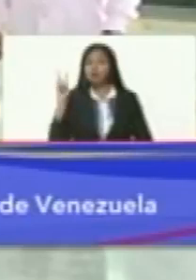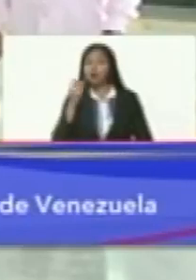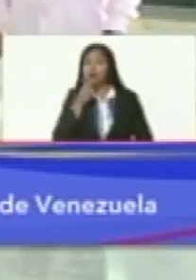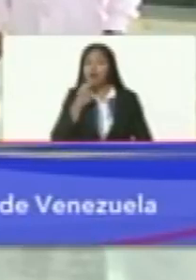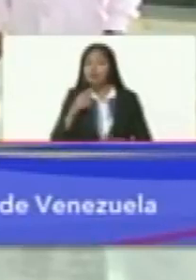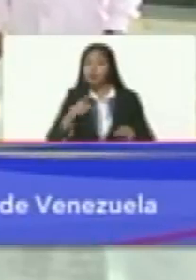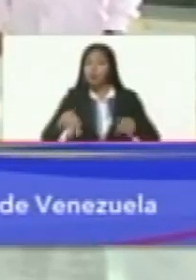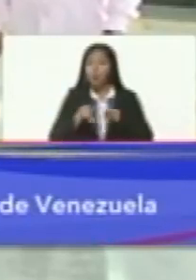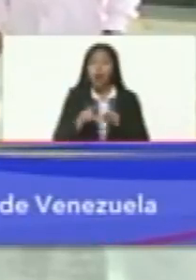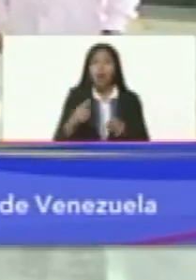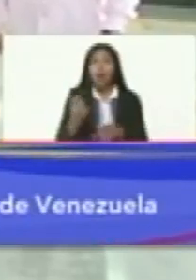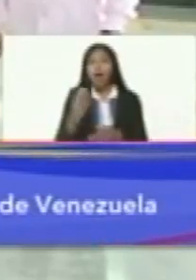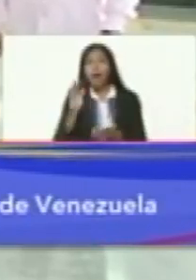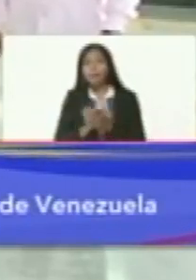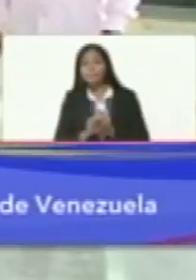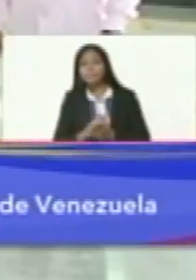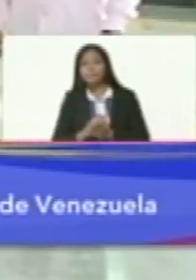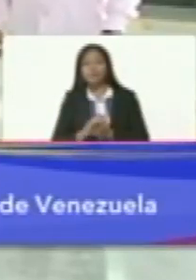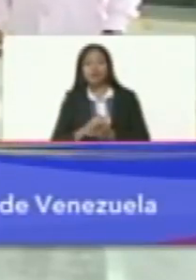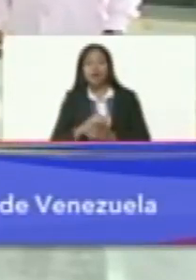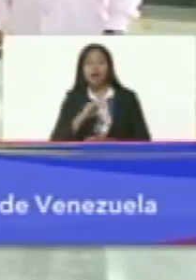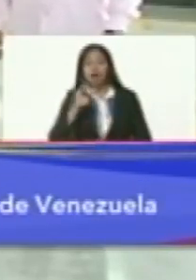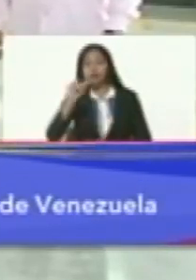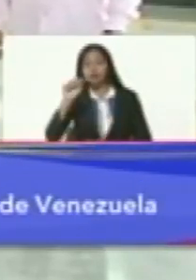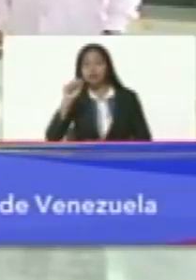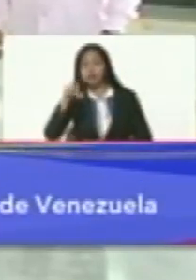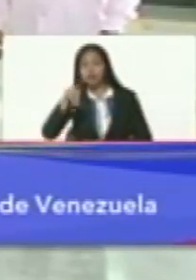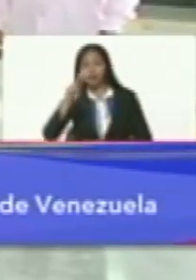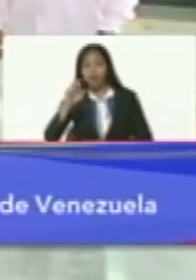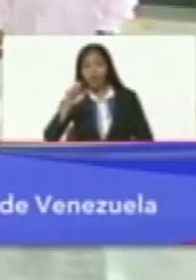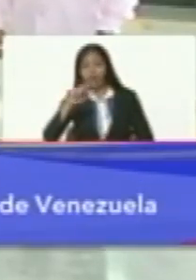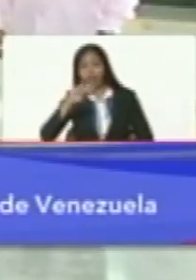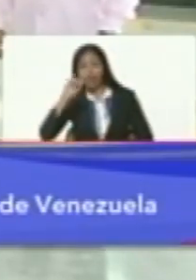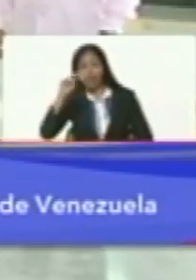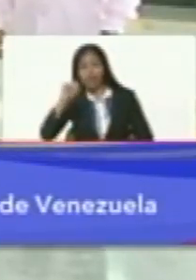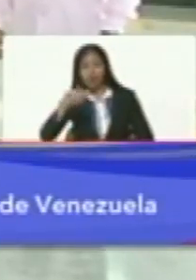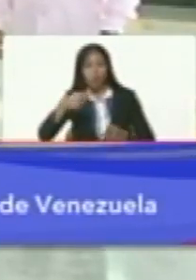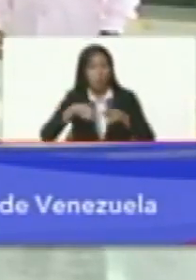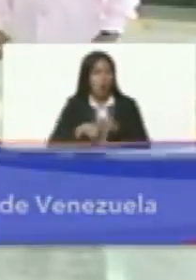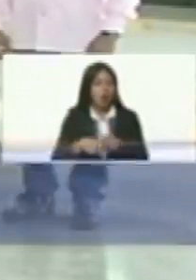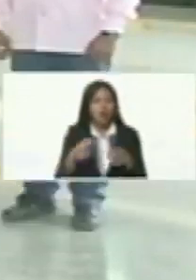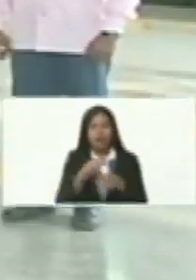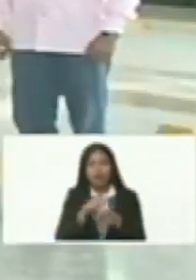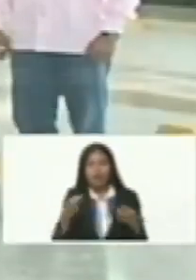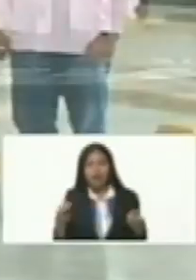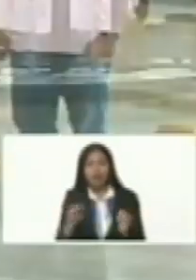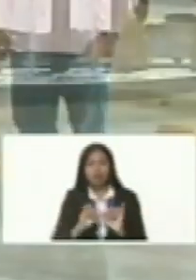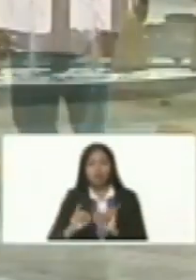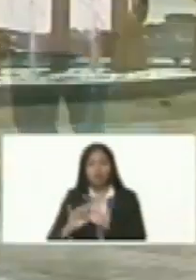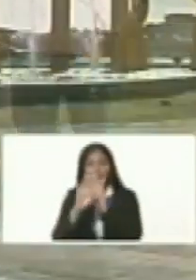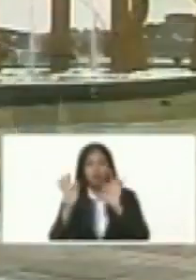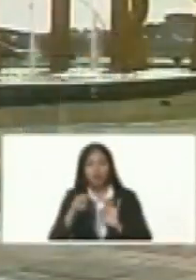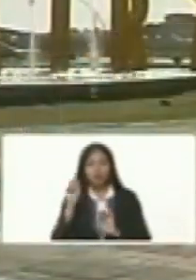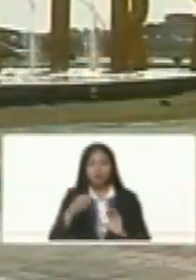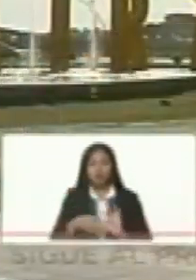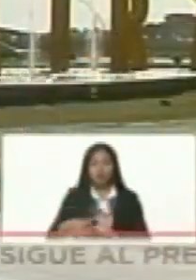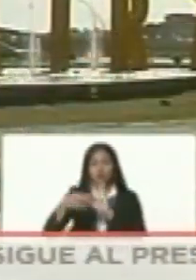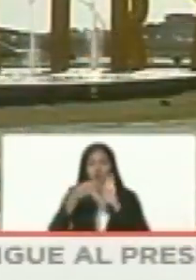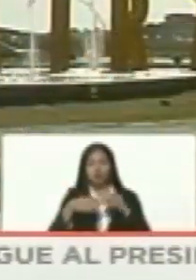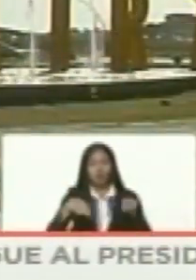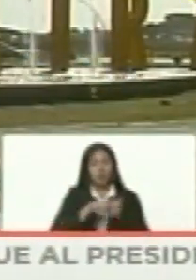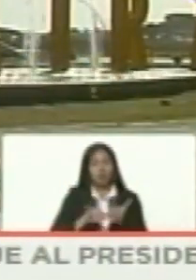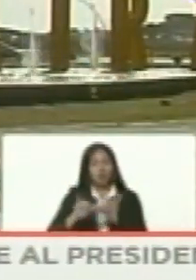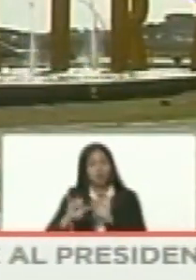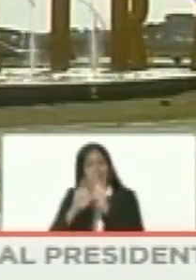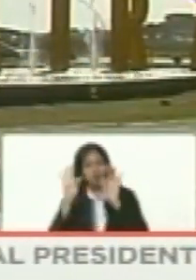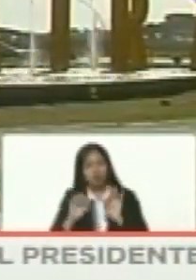Jacqueline Farías, compañera, con el general jefe de la SODI, con todos. Aquí estamos unidos en Unión Cívico-Militar en un día